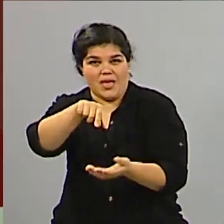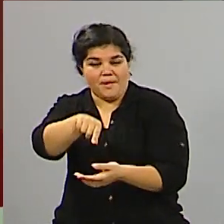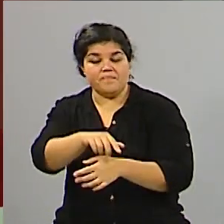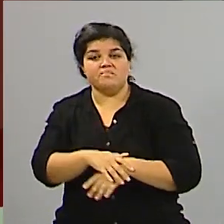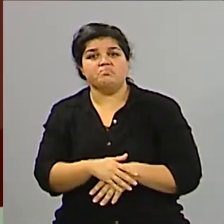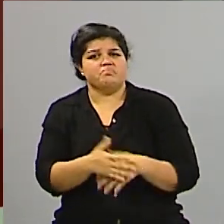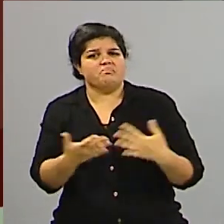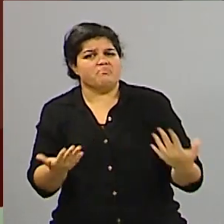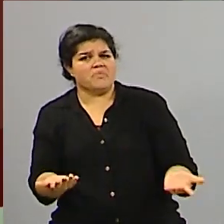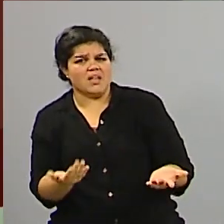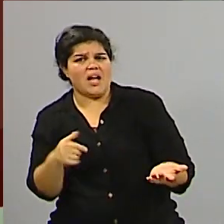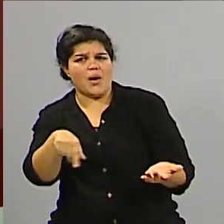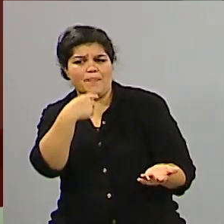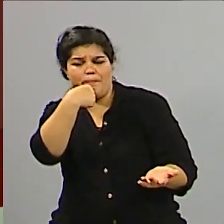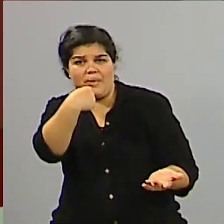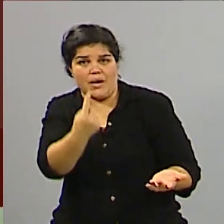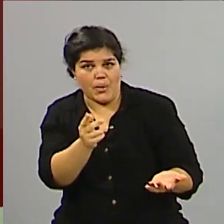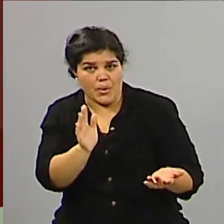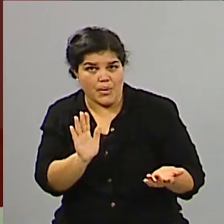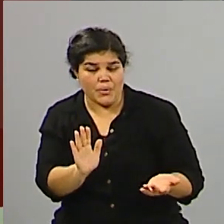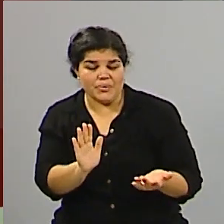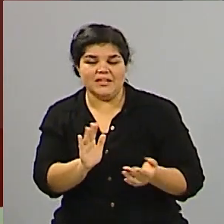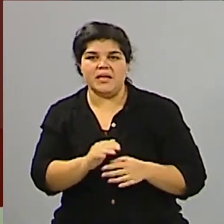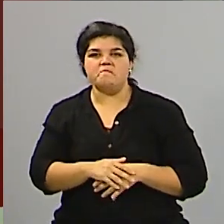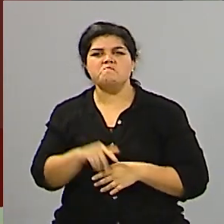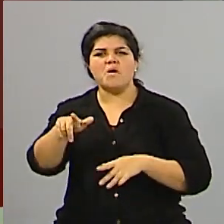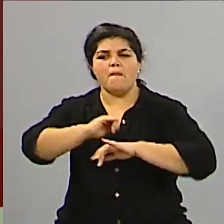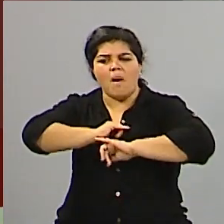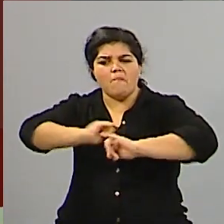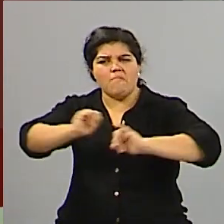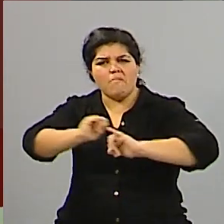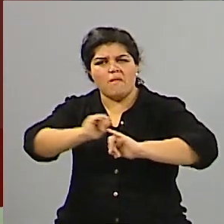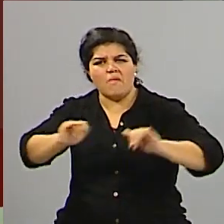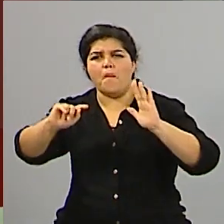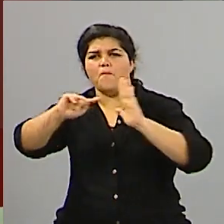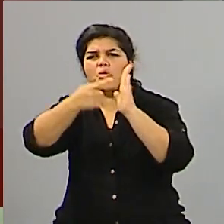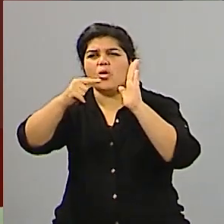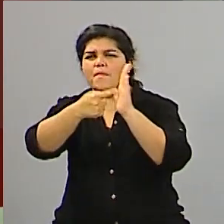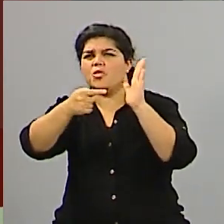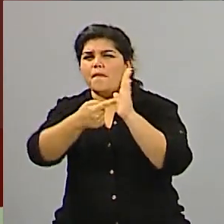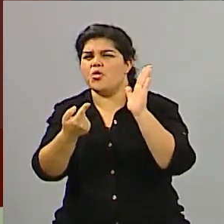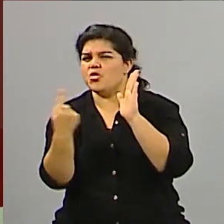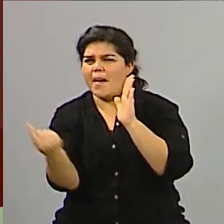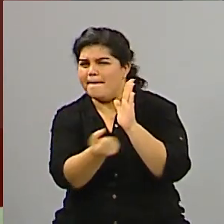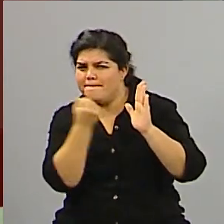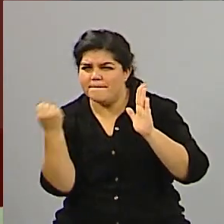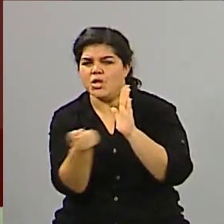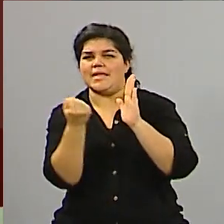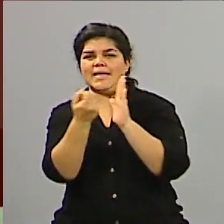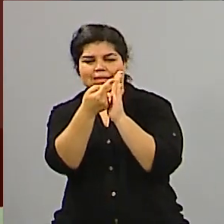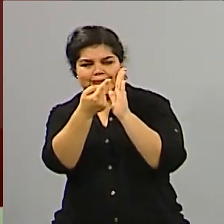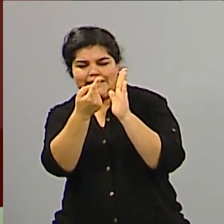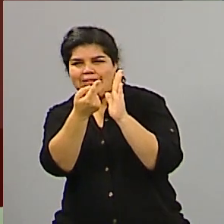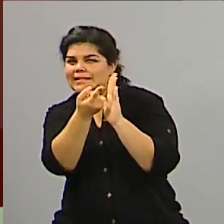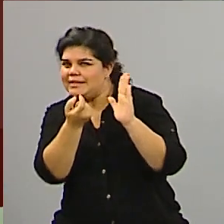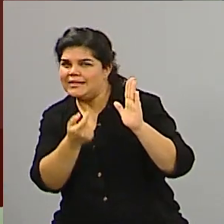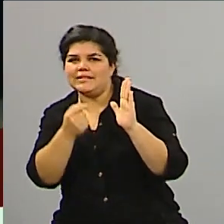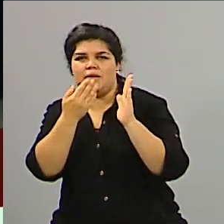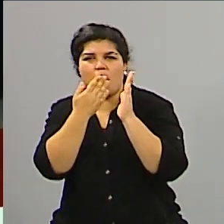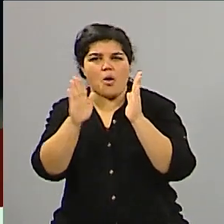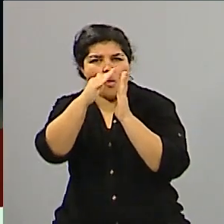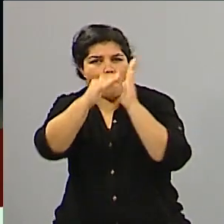se pueden mejorar cosas. Yo no soy un crítico ni vengo a hacer una campaña sucia, yo vengo a aportar mis ideas, que son ideas no solamente mías, sino que mis